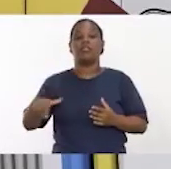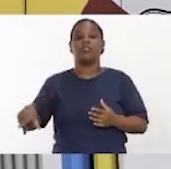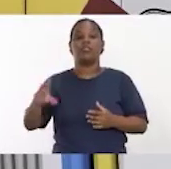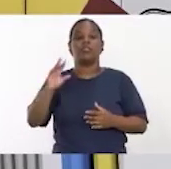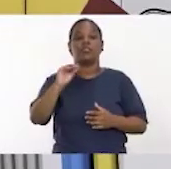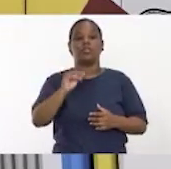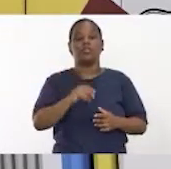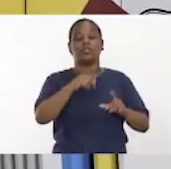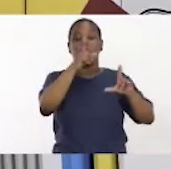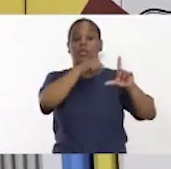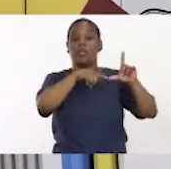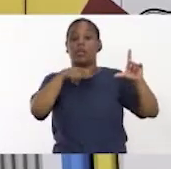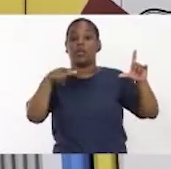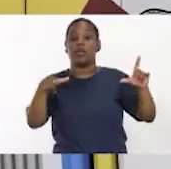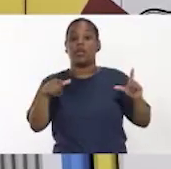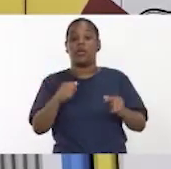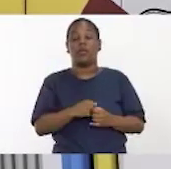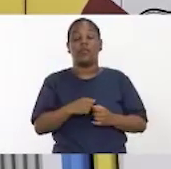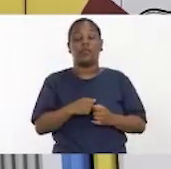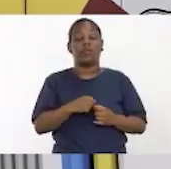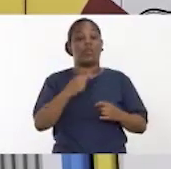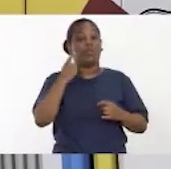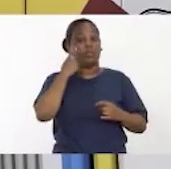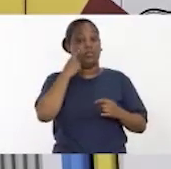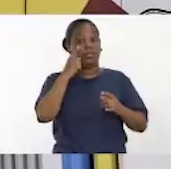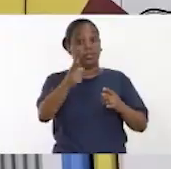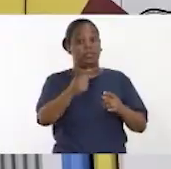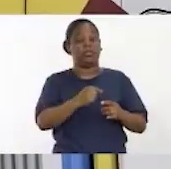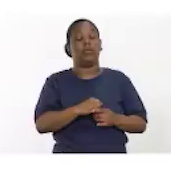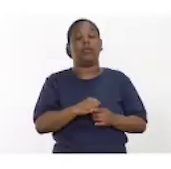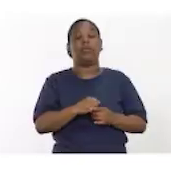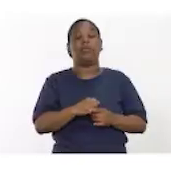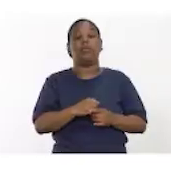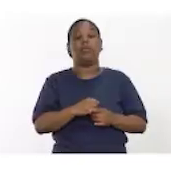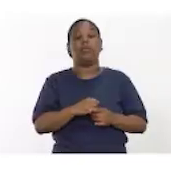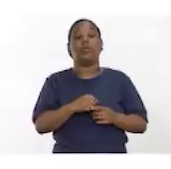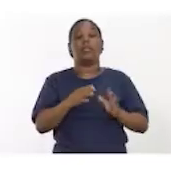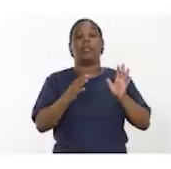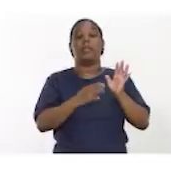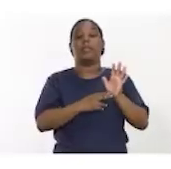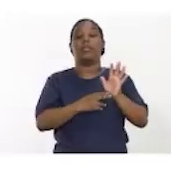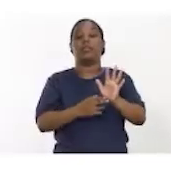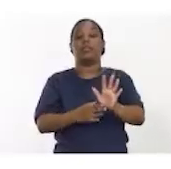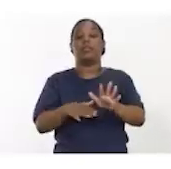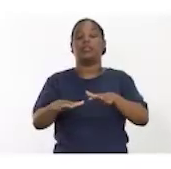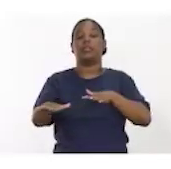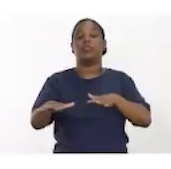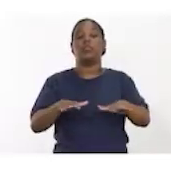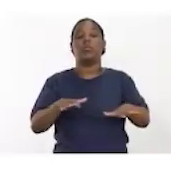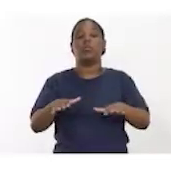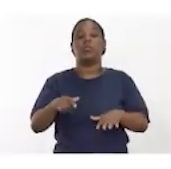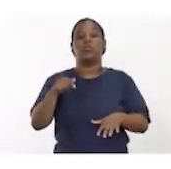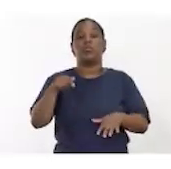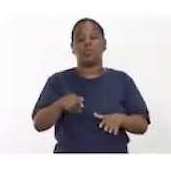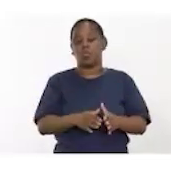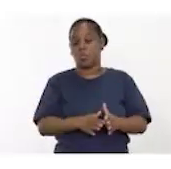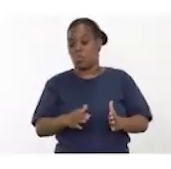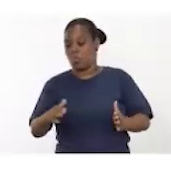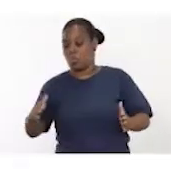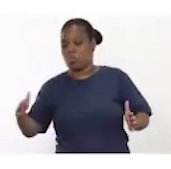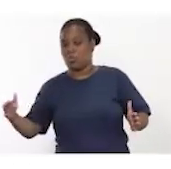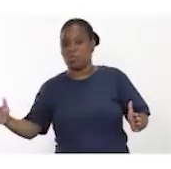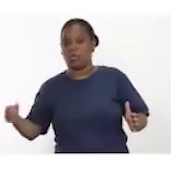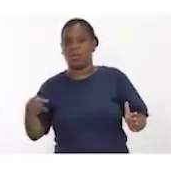la gráfica que a continuación te mostramos representa el movimiento en un tramo